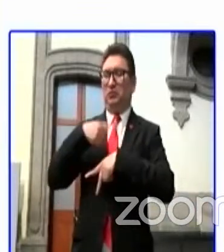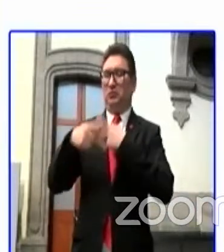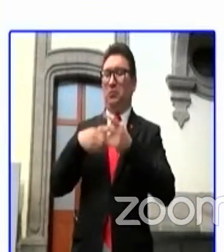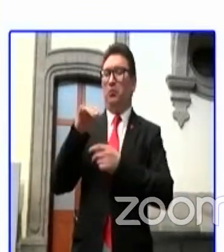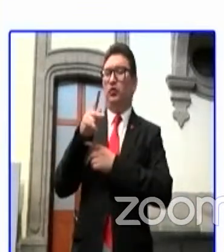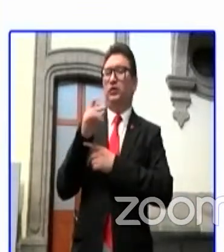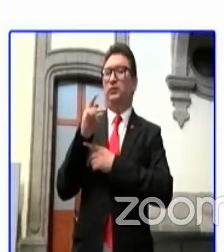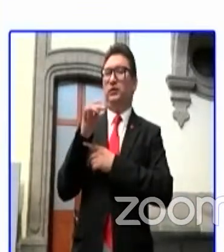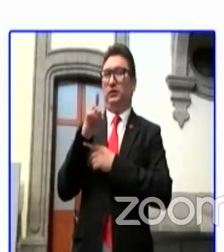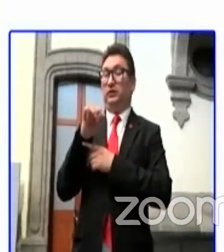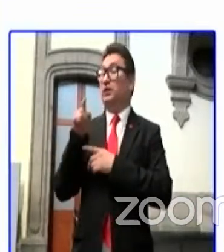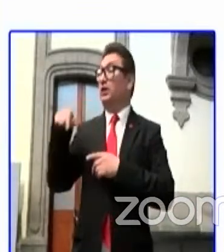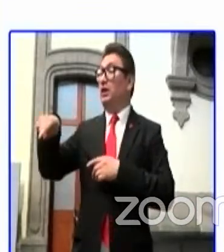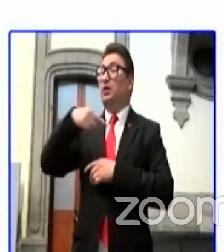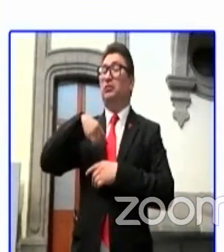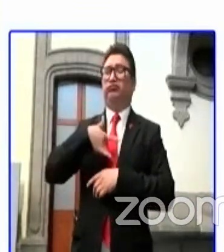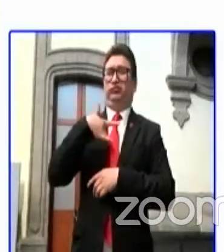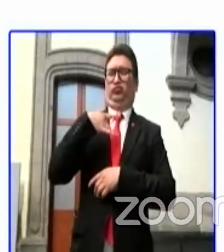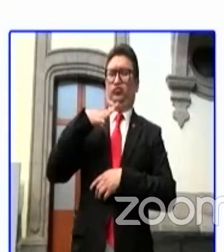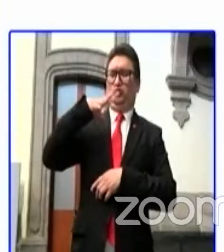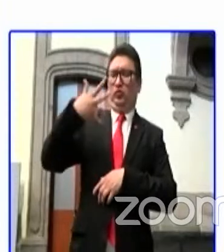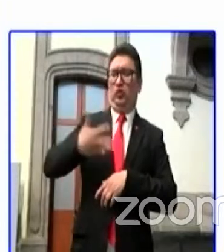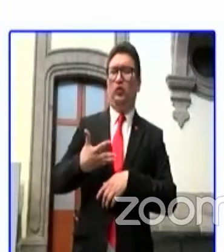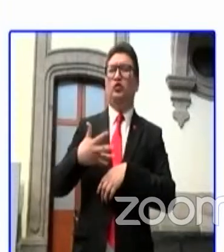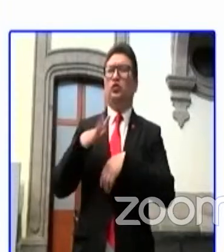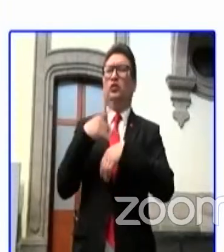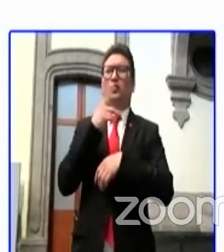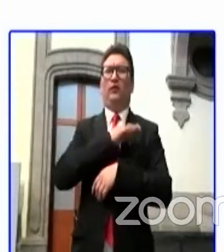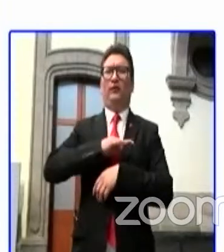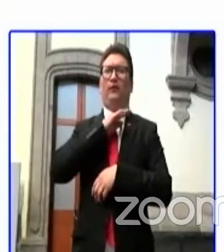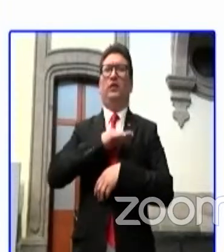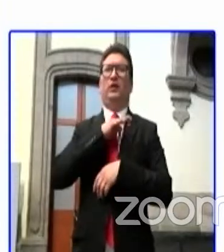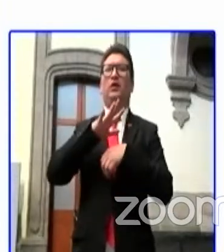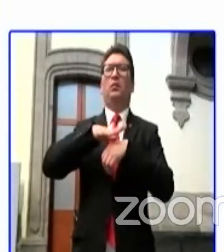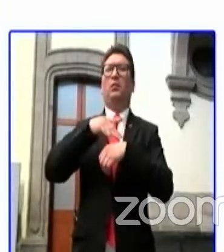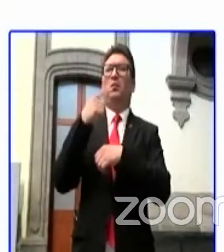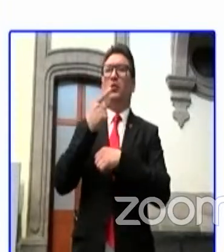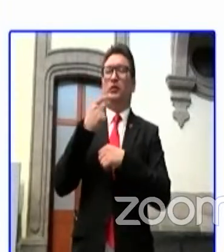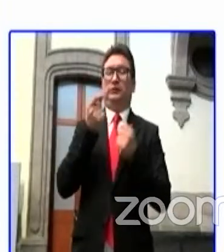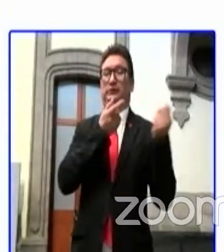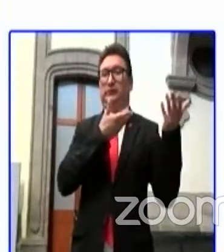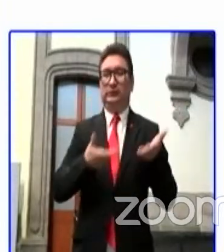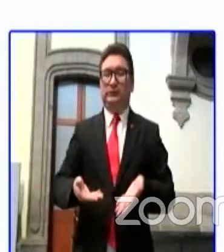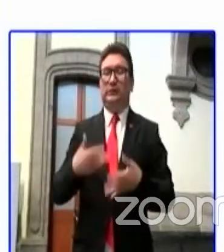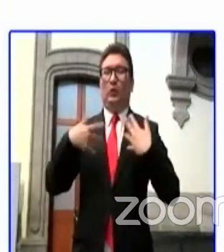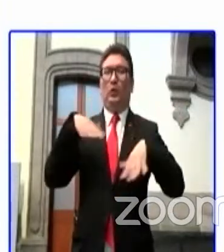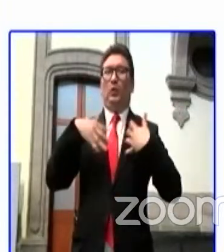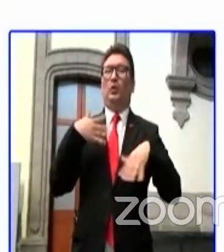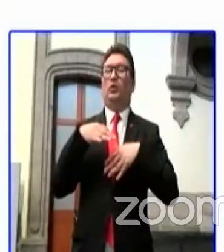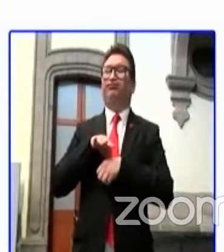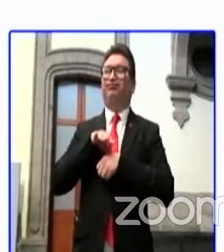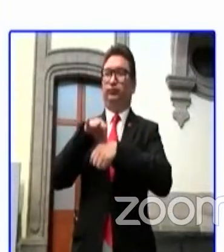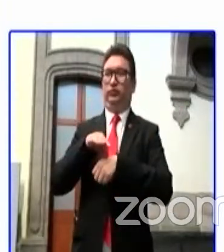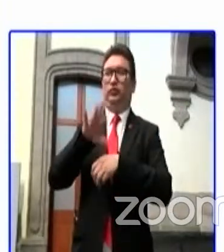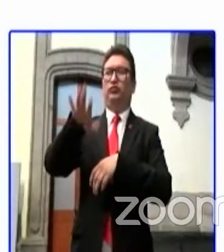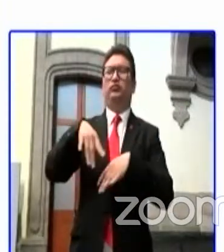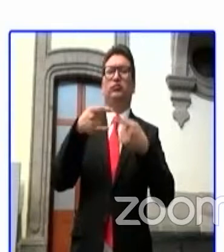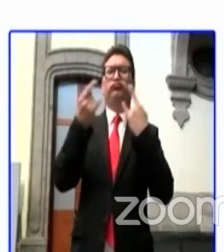sentimos profundamente orgullosos y felices de poder presenciar este momento. Y bueno, quisiera contarles un